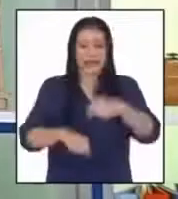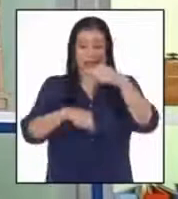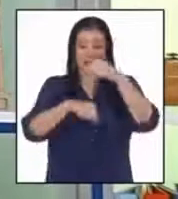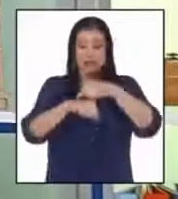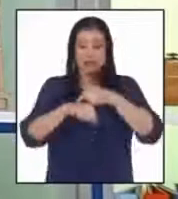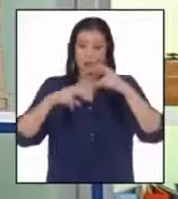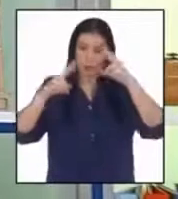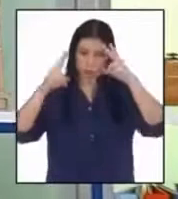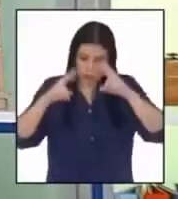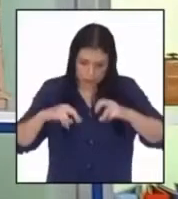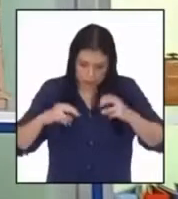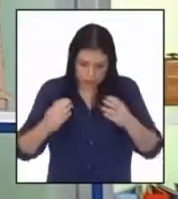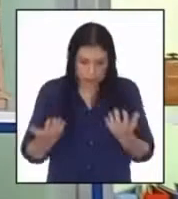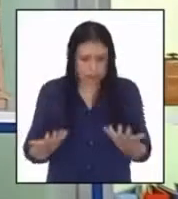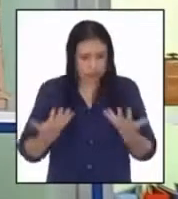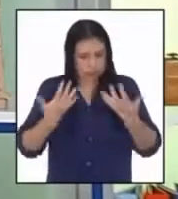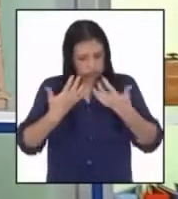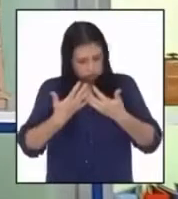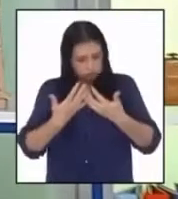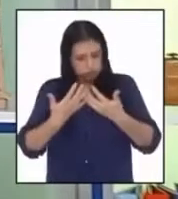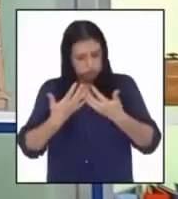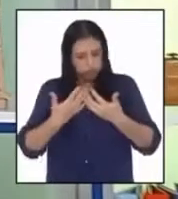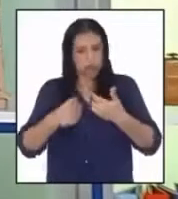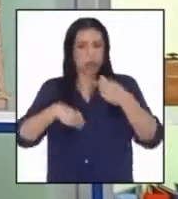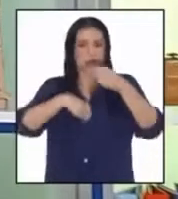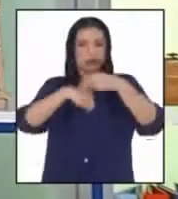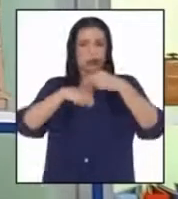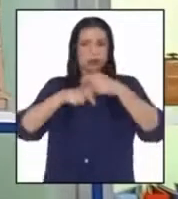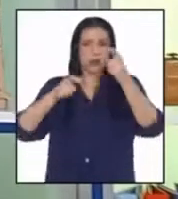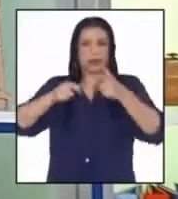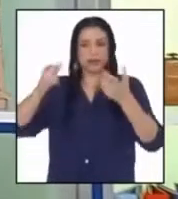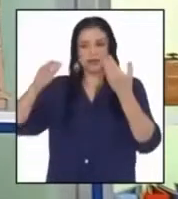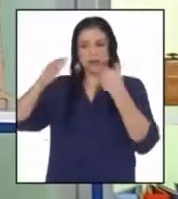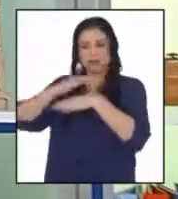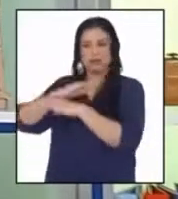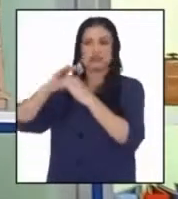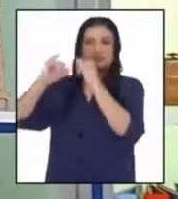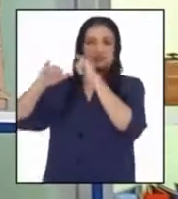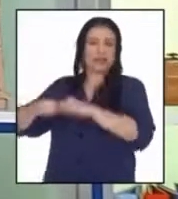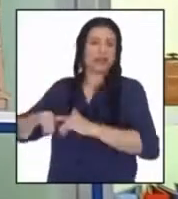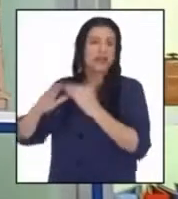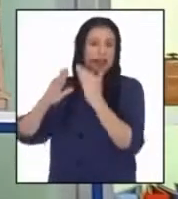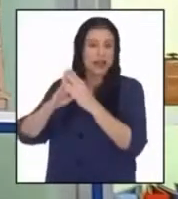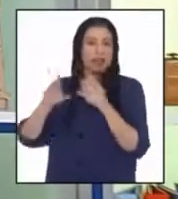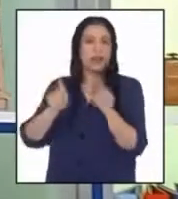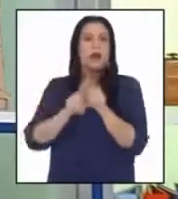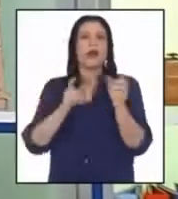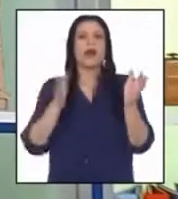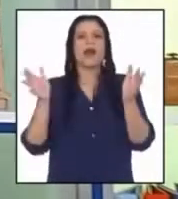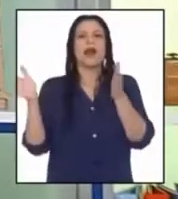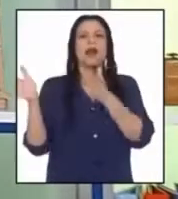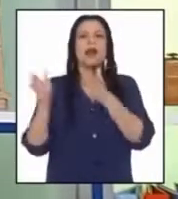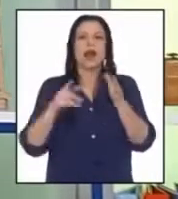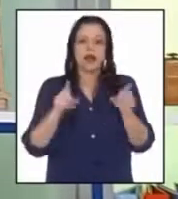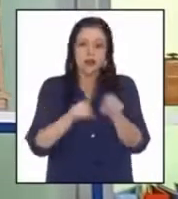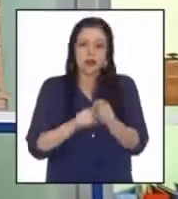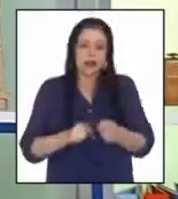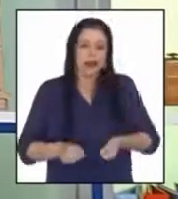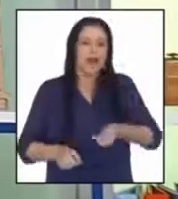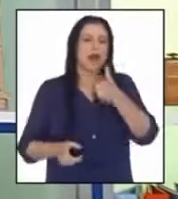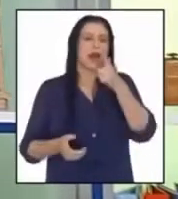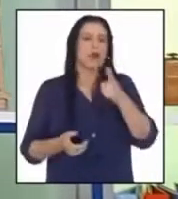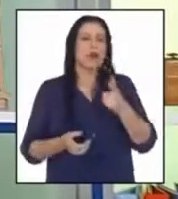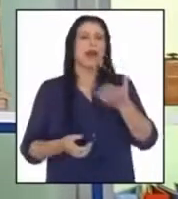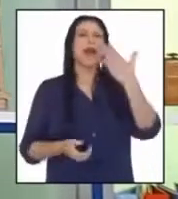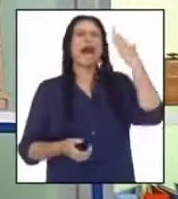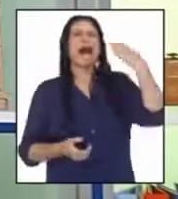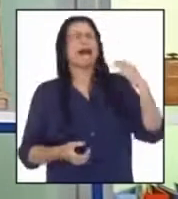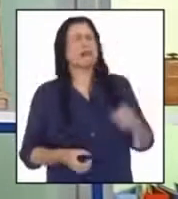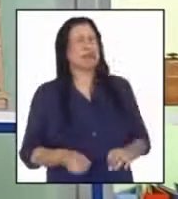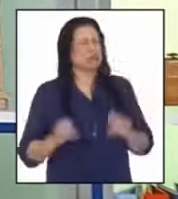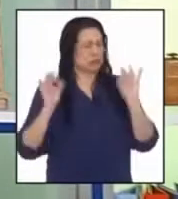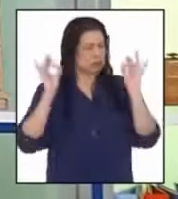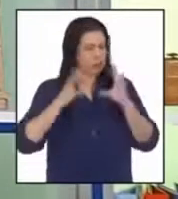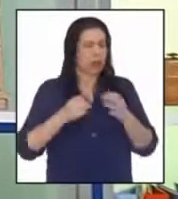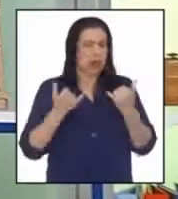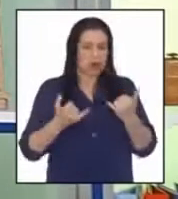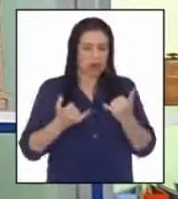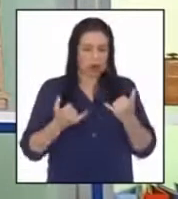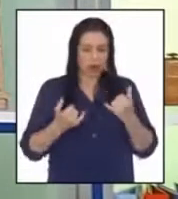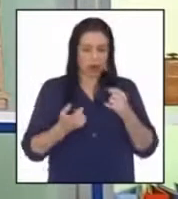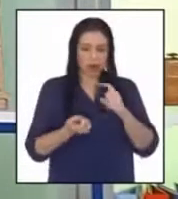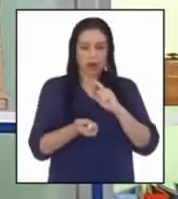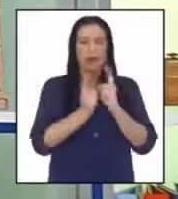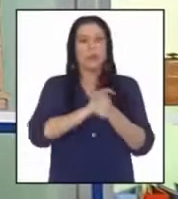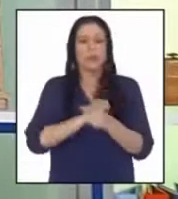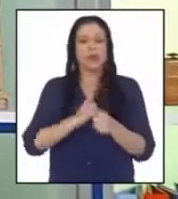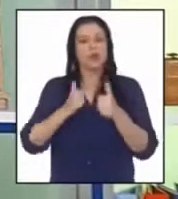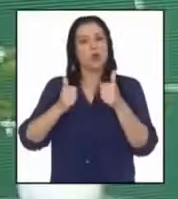de la investigación coincide con el tiempo de aislamiento social. Al igual como pasó con el aire, la calidad del agua pasó de ser mala a excelente en una